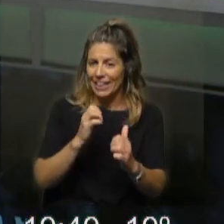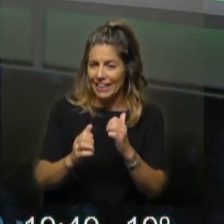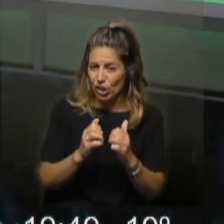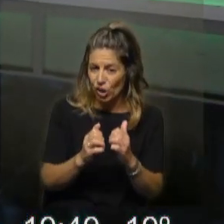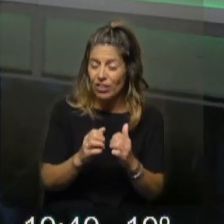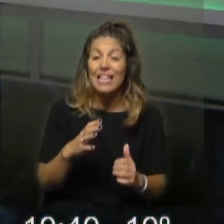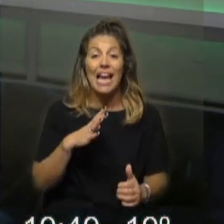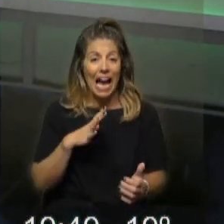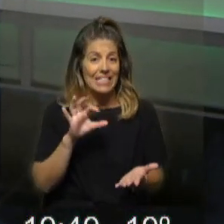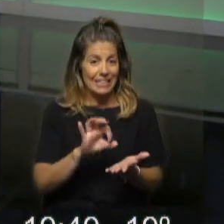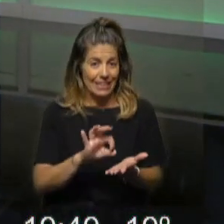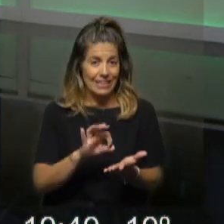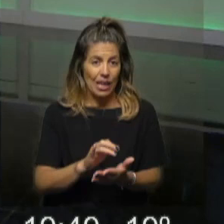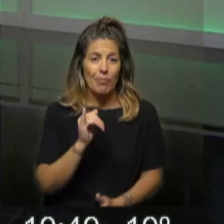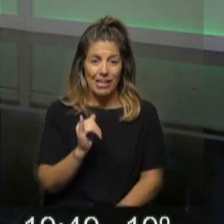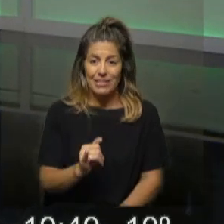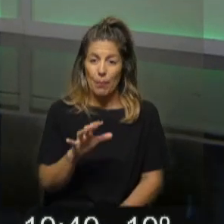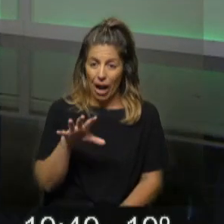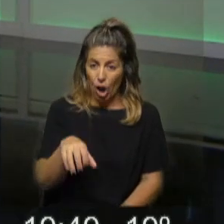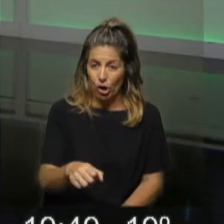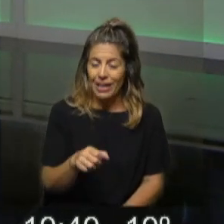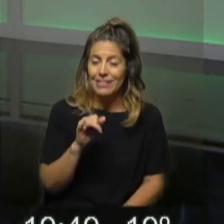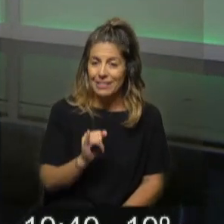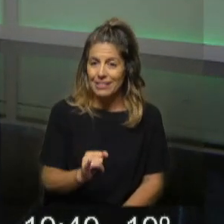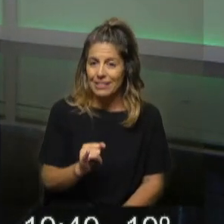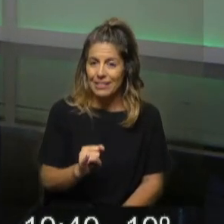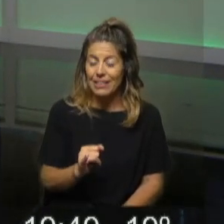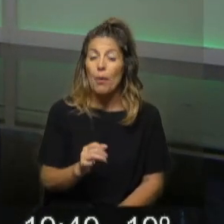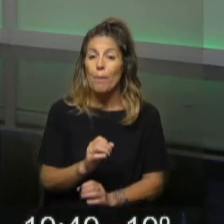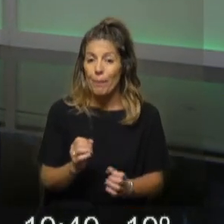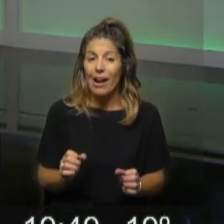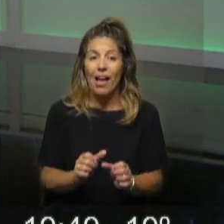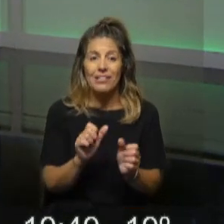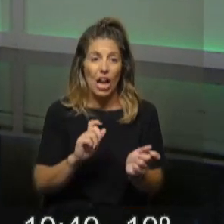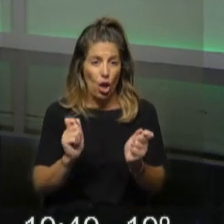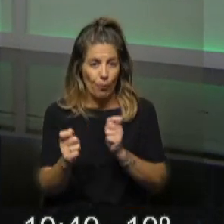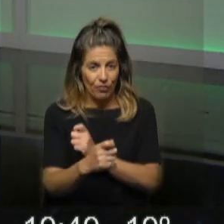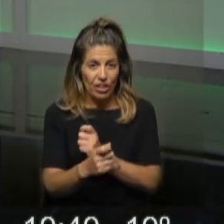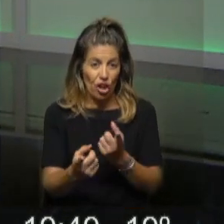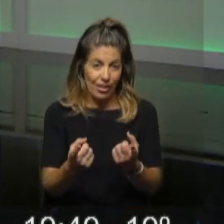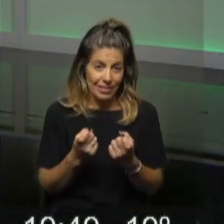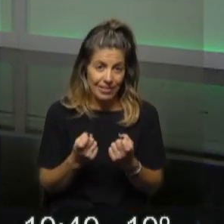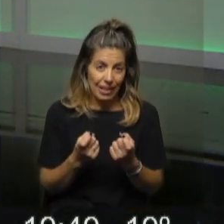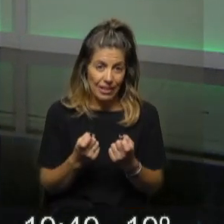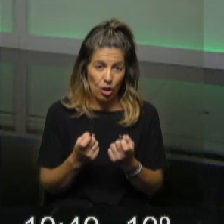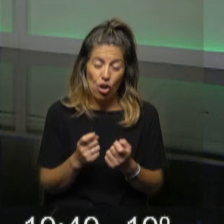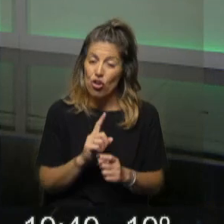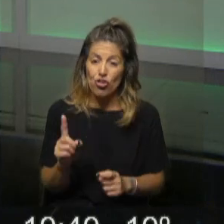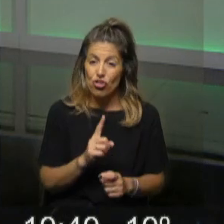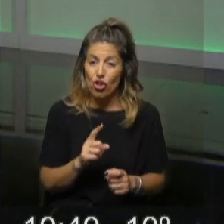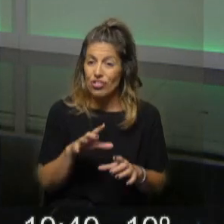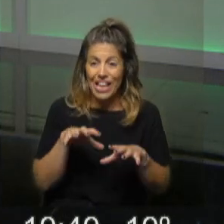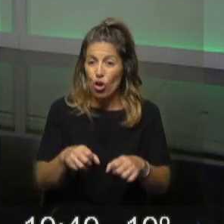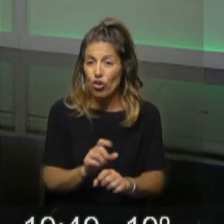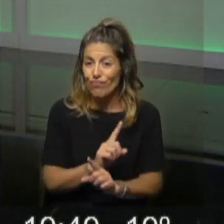hay sistemas instalados para lograr hacerlo o hay capacidades para hacer las modificaciones necesarias para lograr hacerlo, no se ha